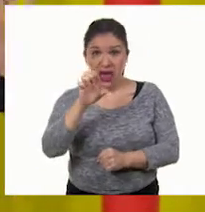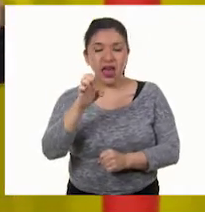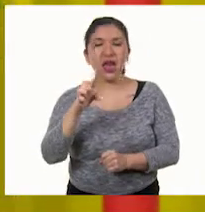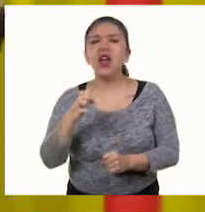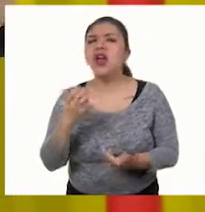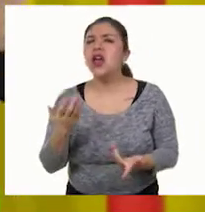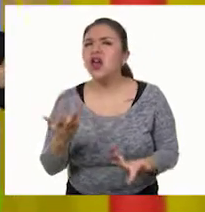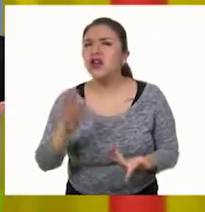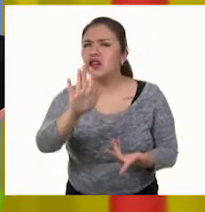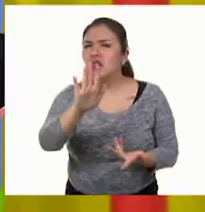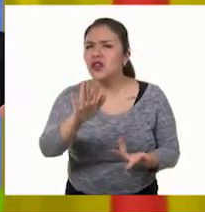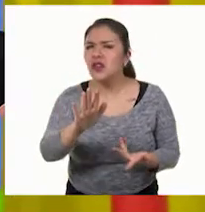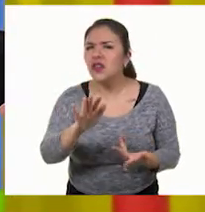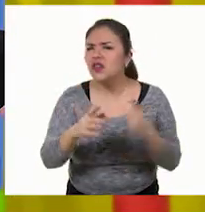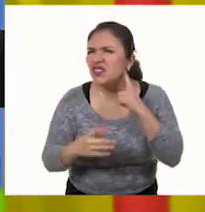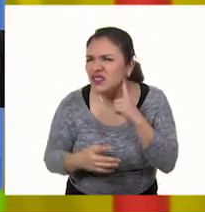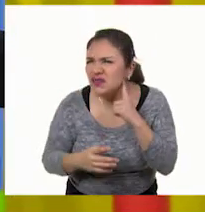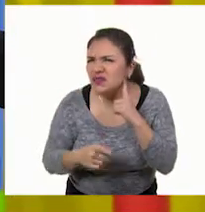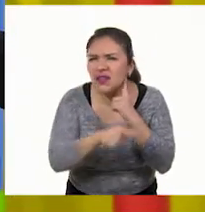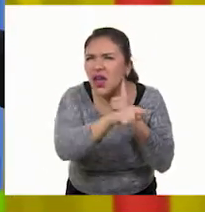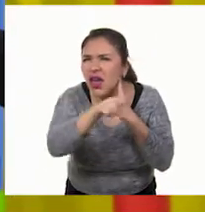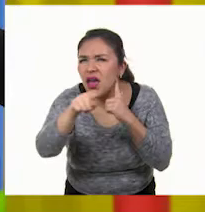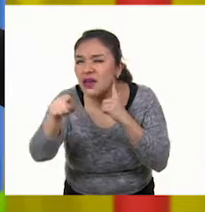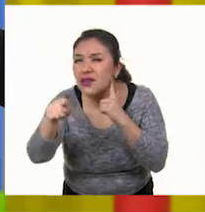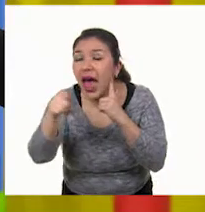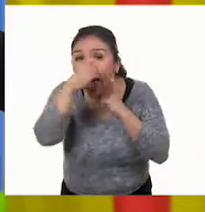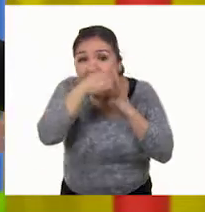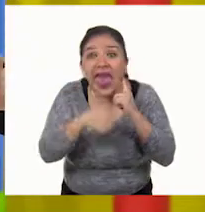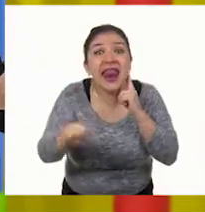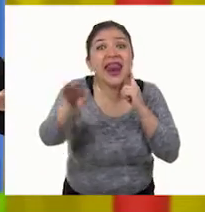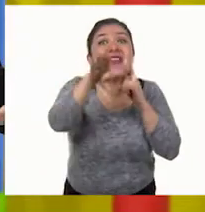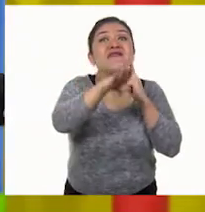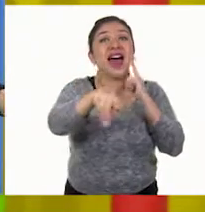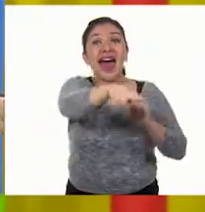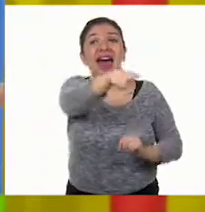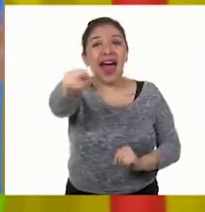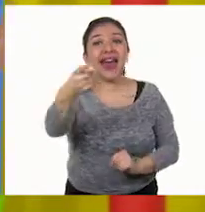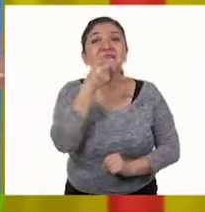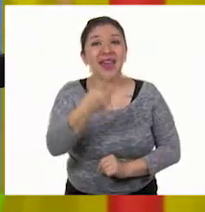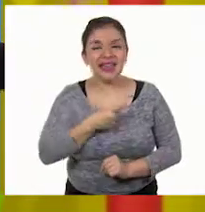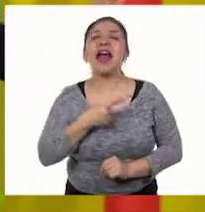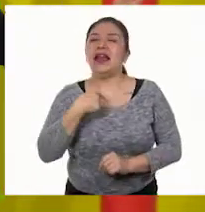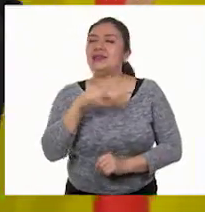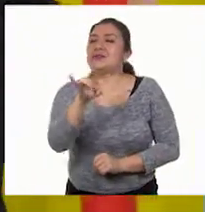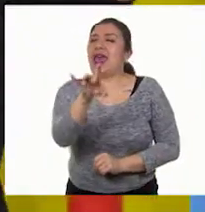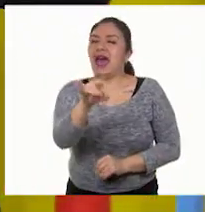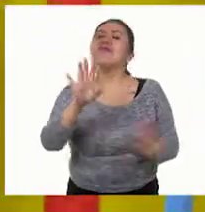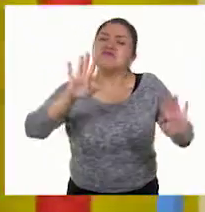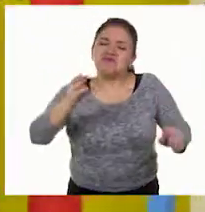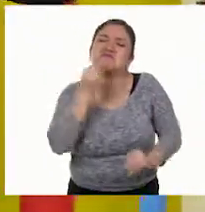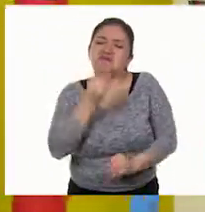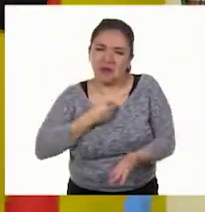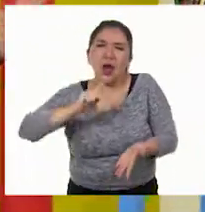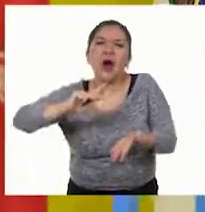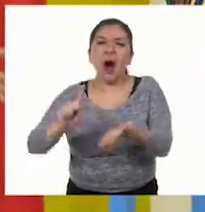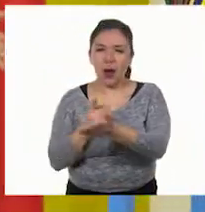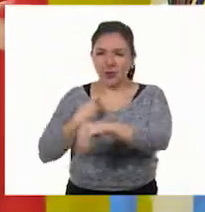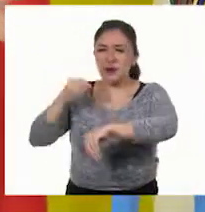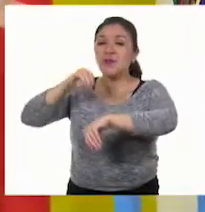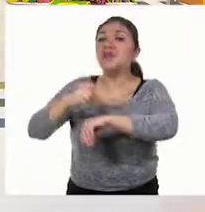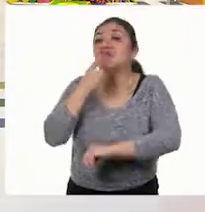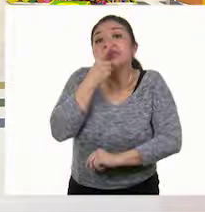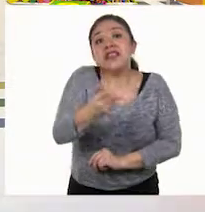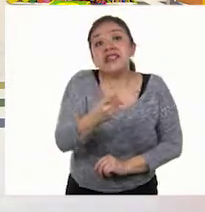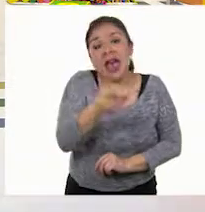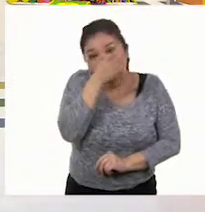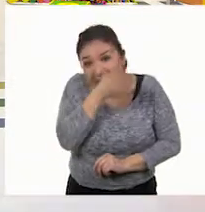No, espérense. Ajá. Elefante. Ajá. Ay, esa ya la habíamos dicho, pero va. Órale. ¿Sí? Elefante, dicen. Ah,